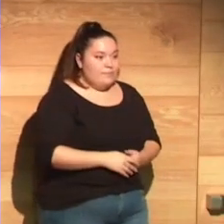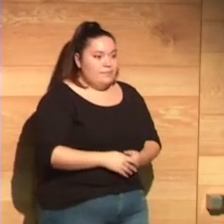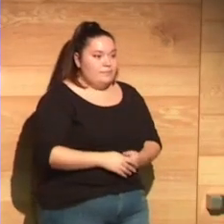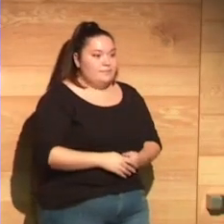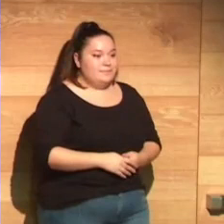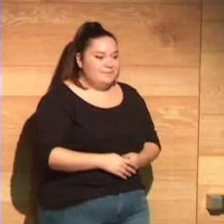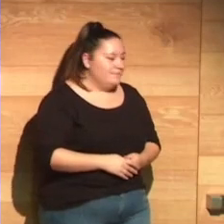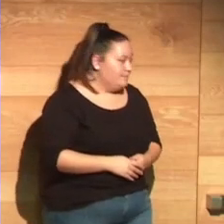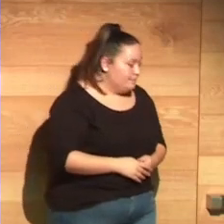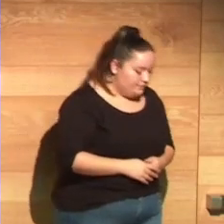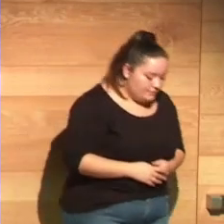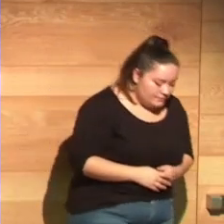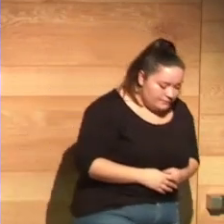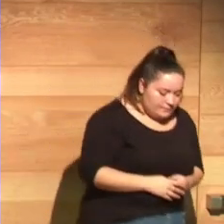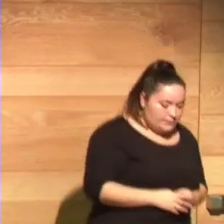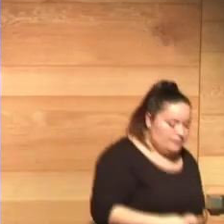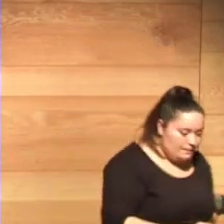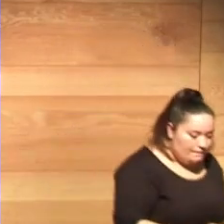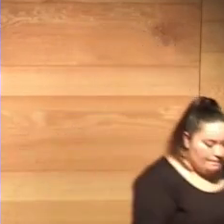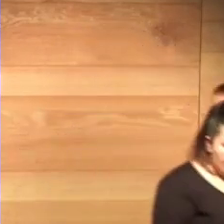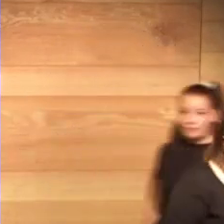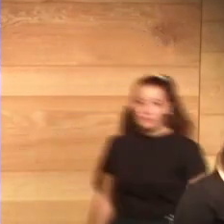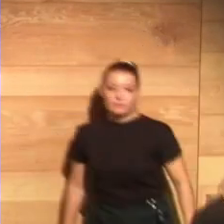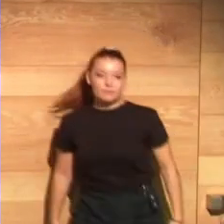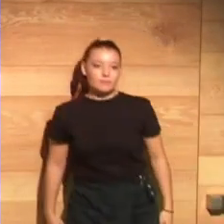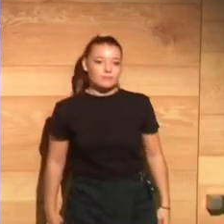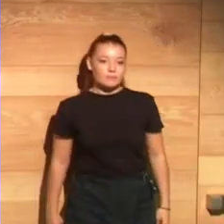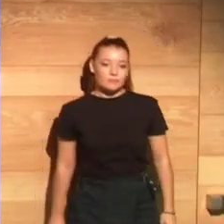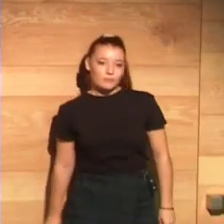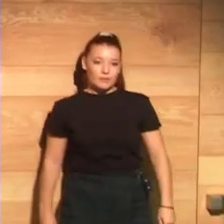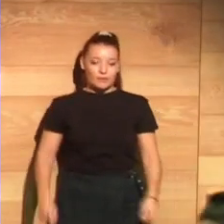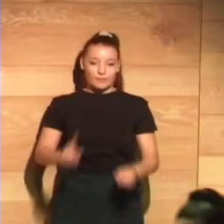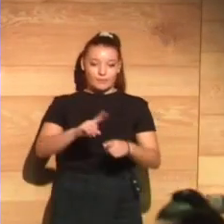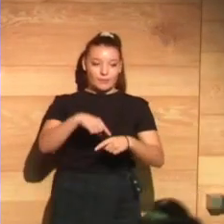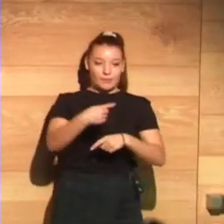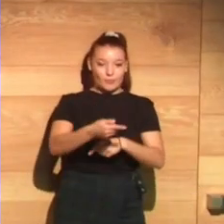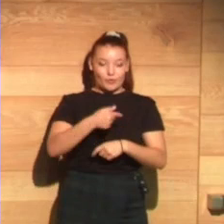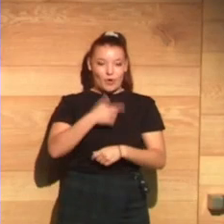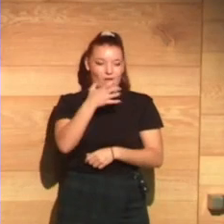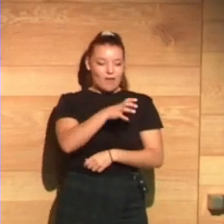demás. Muy fuerte. Totalmente. Lo he dejado fino. Sí.